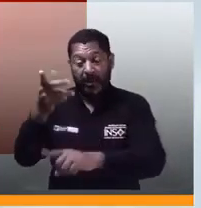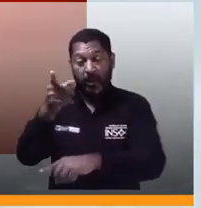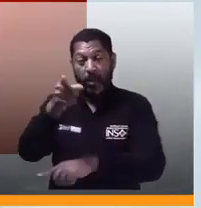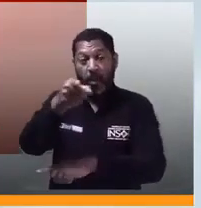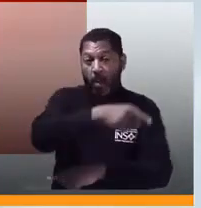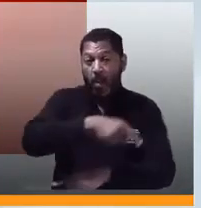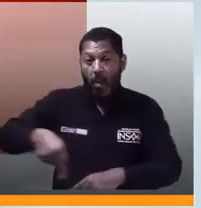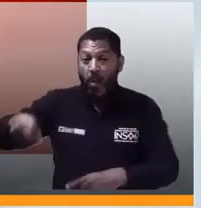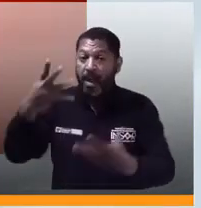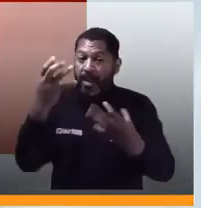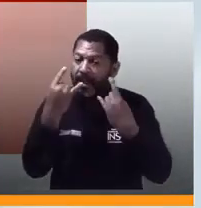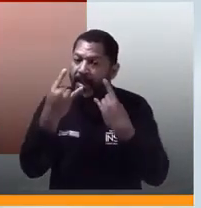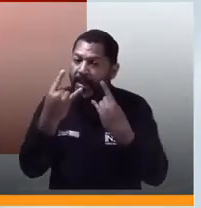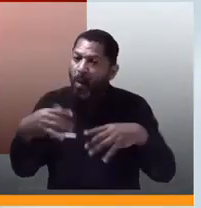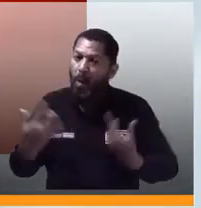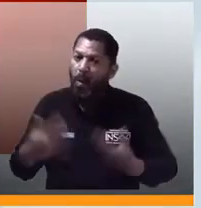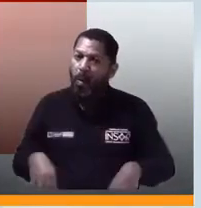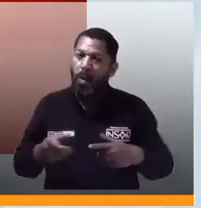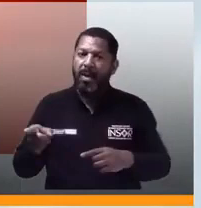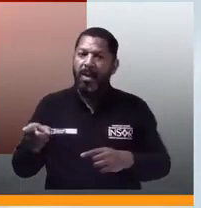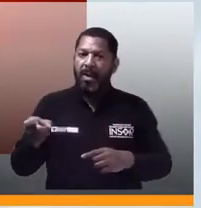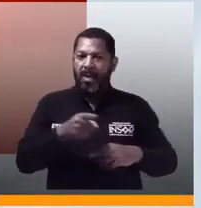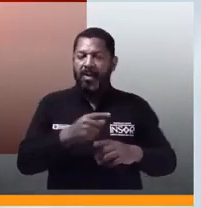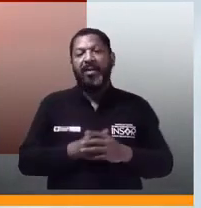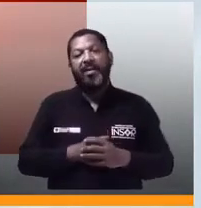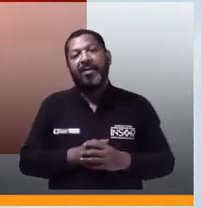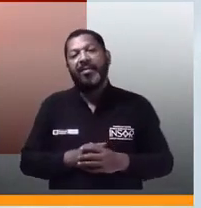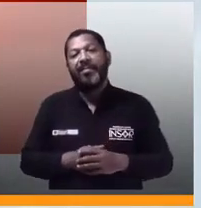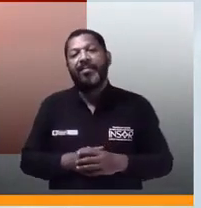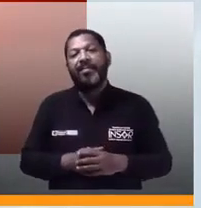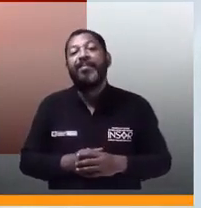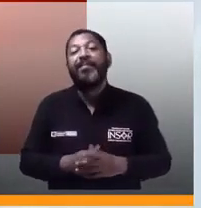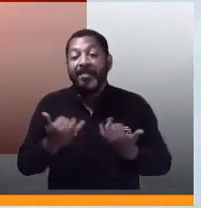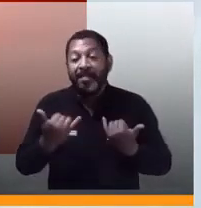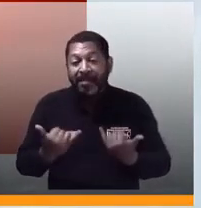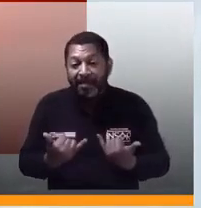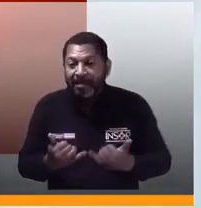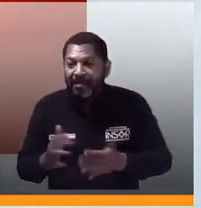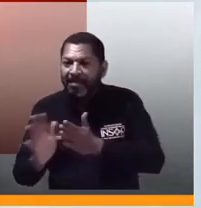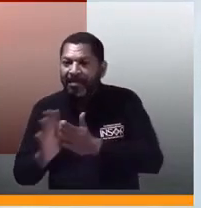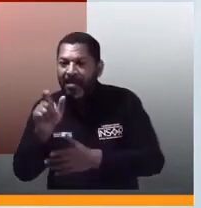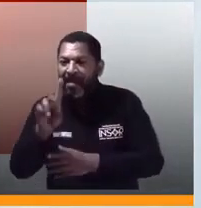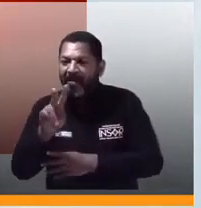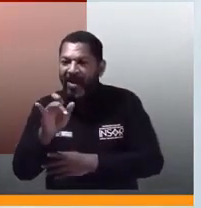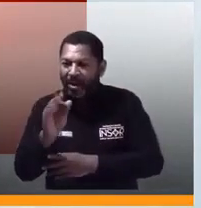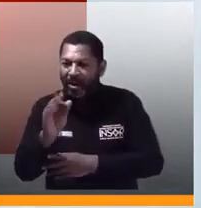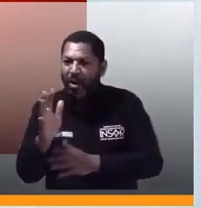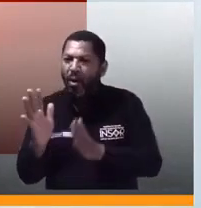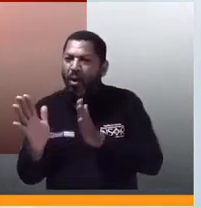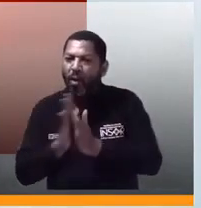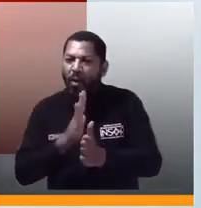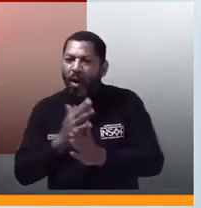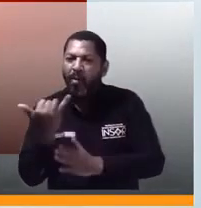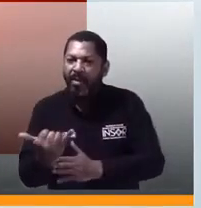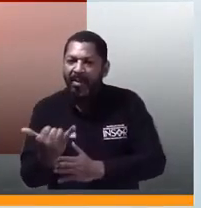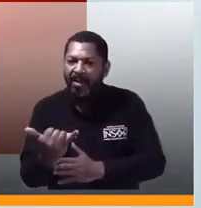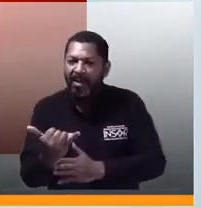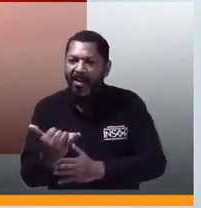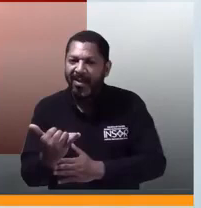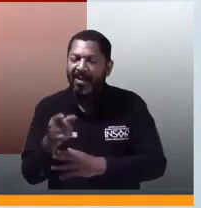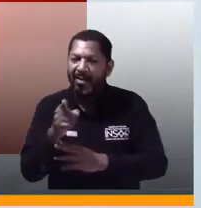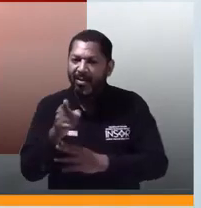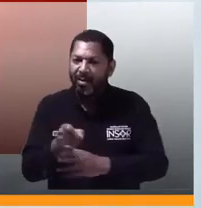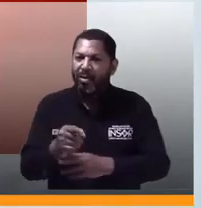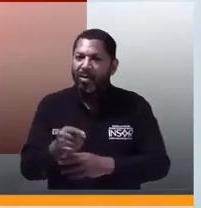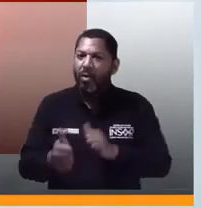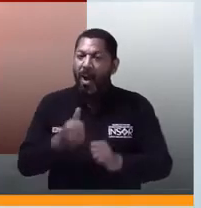mucho interés de los participantes. Entonces acá quisiéramos que Víctor nos cuente desde su experiencia como docente cuál es